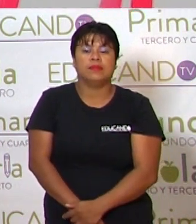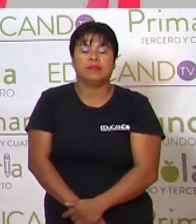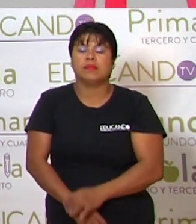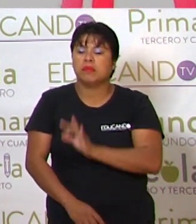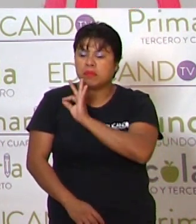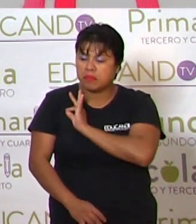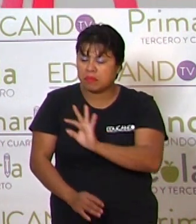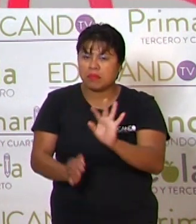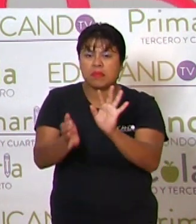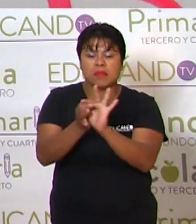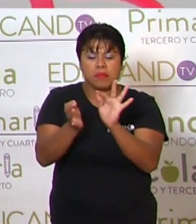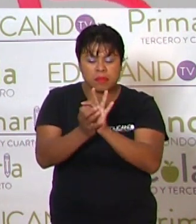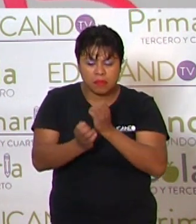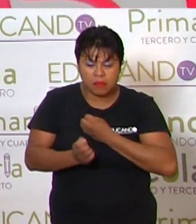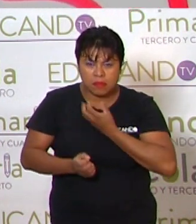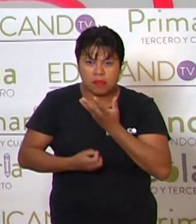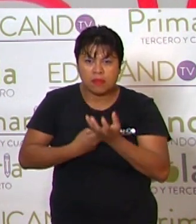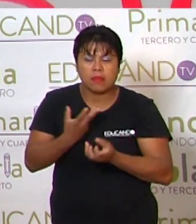expresar,